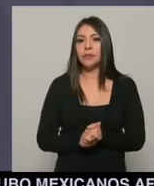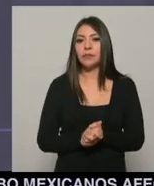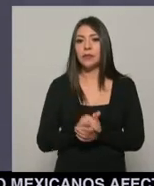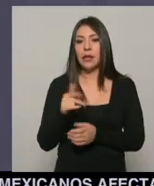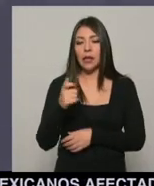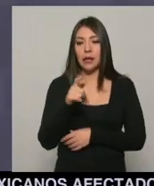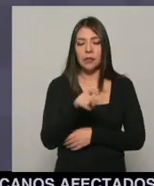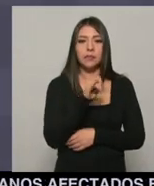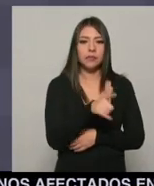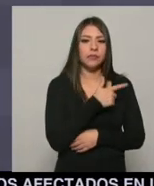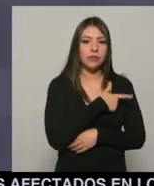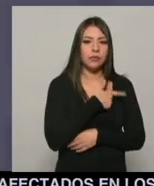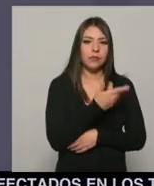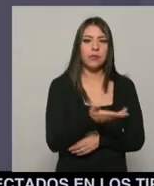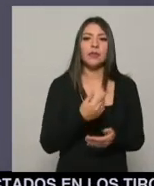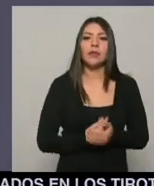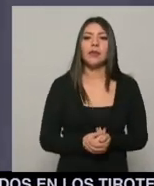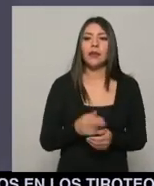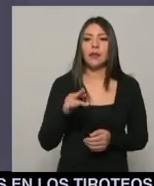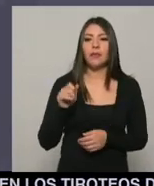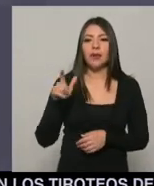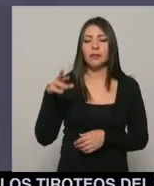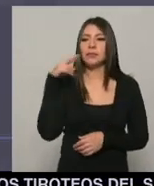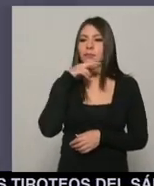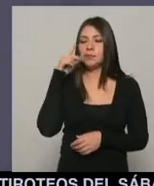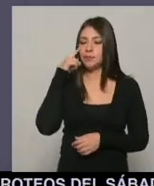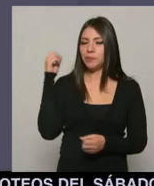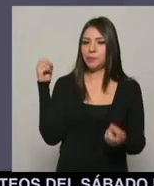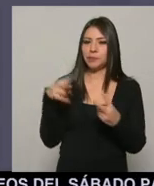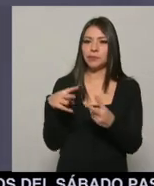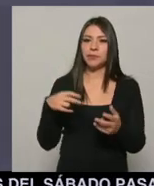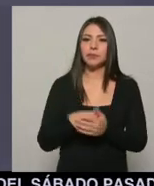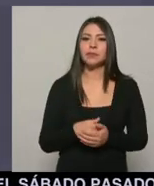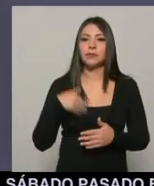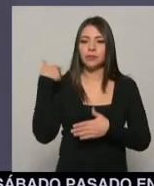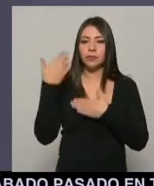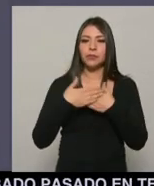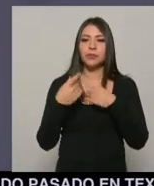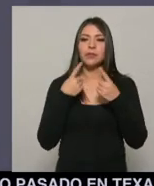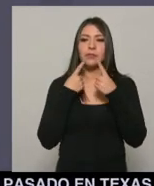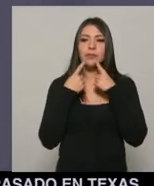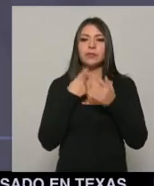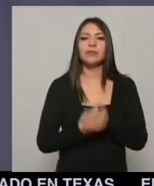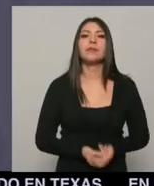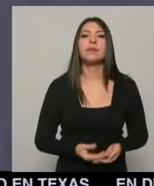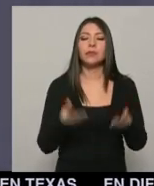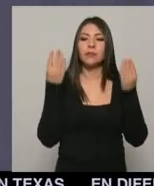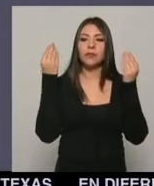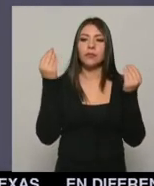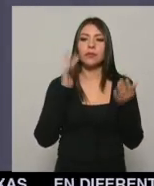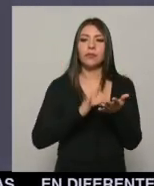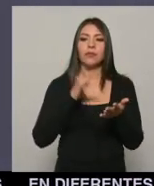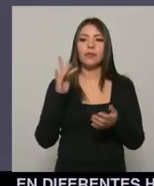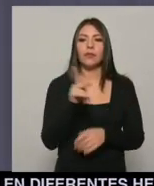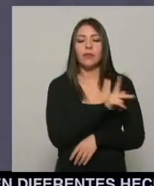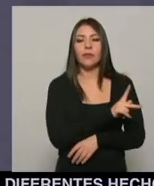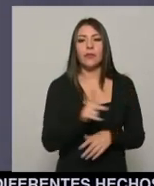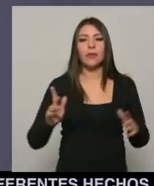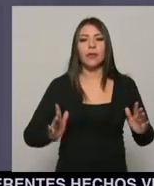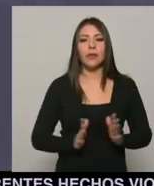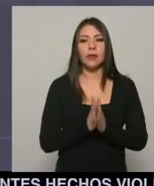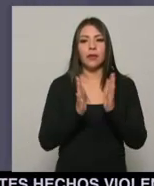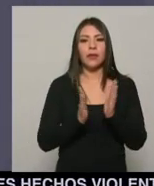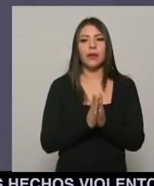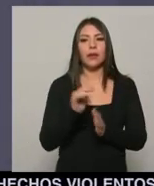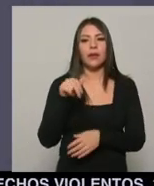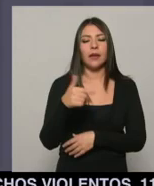cuando tú gustes. Perfecto. Rafael Solano, nos vemos pronto. Con mucho gusto. Próximo debate. Bueno, pues agradecemos muchísimo la participación de